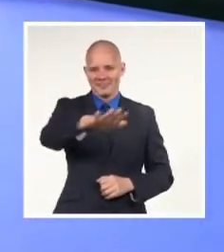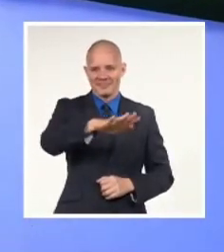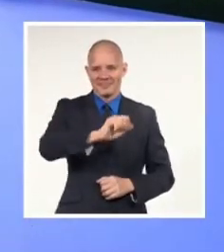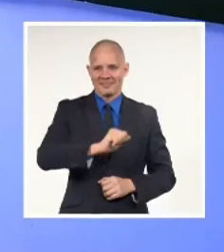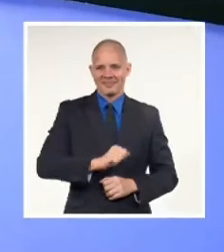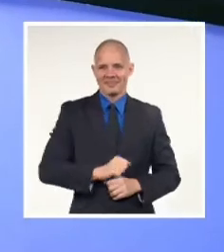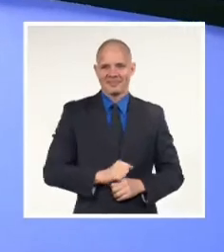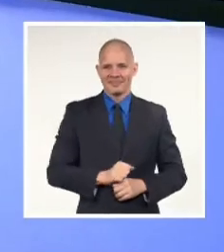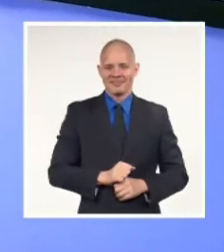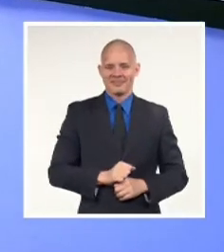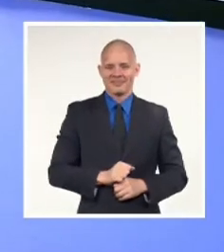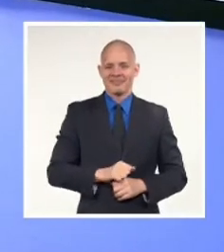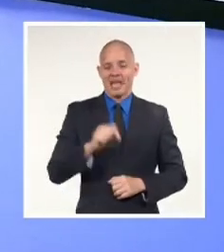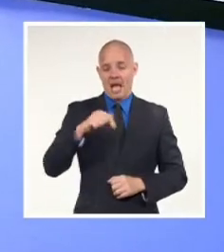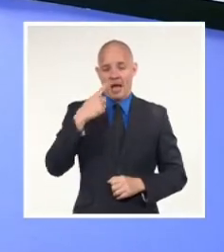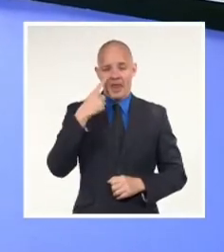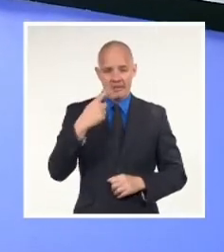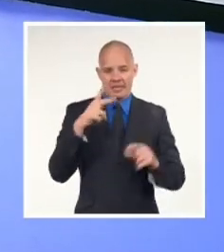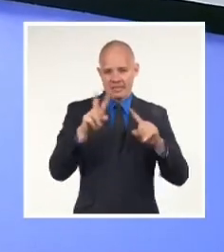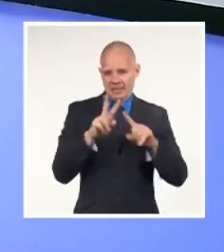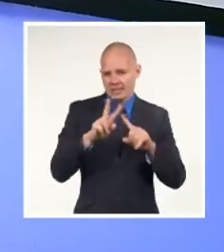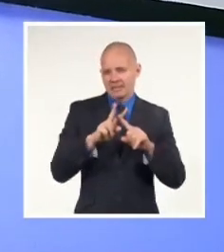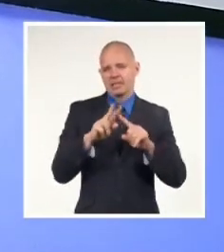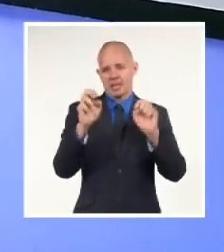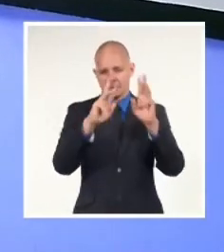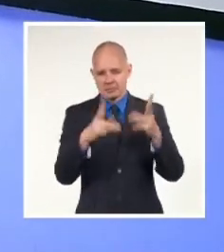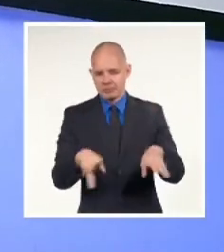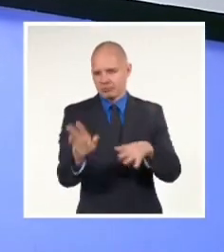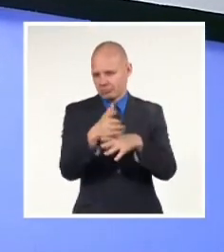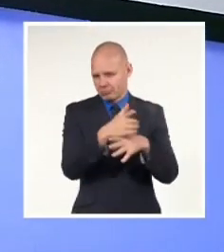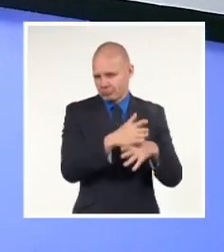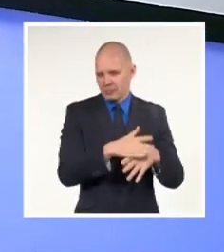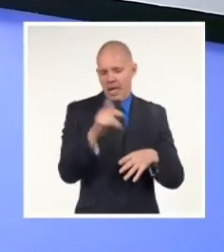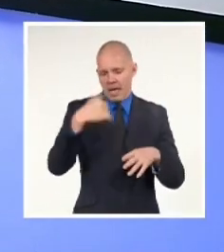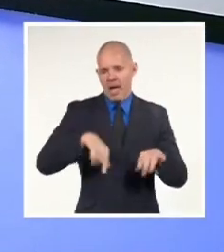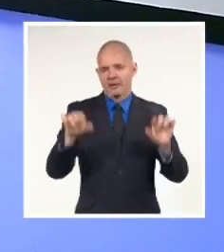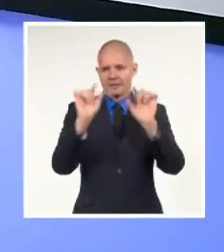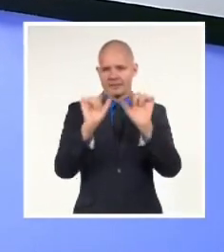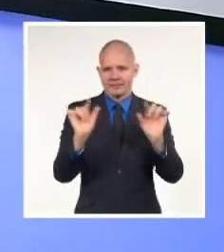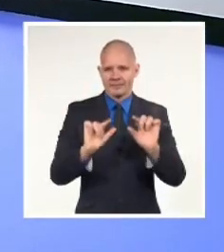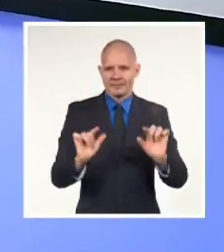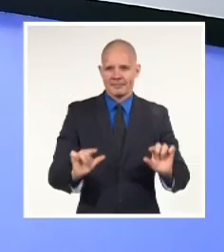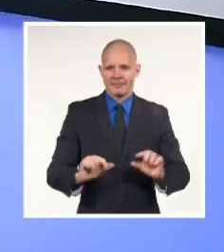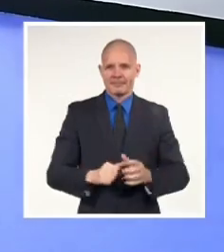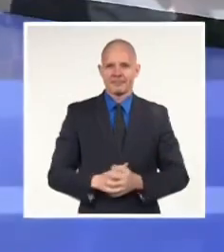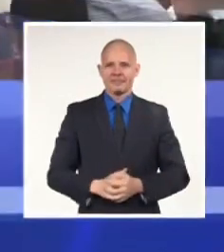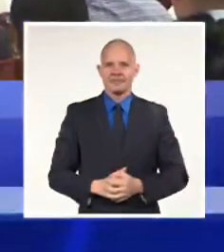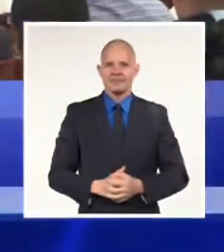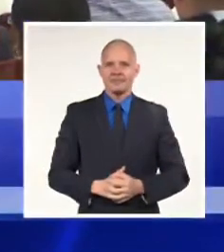nos siguen en pantalla tradicional y a través de las plataformas digitales. De inmediato presentamos titulares.